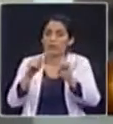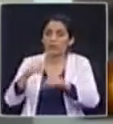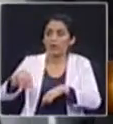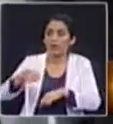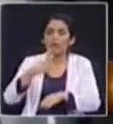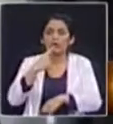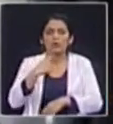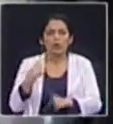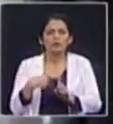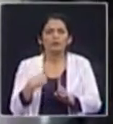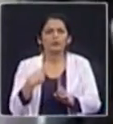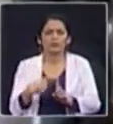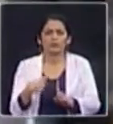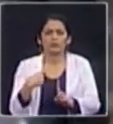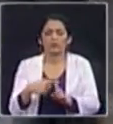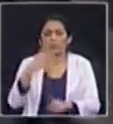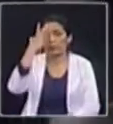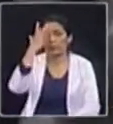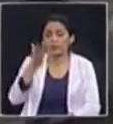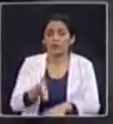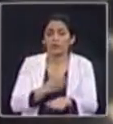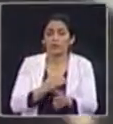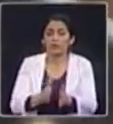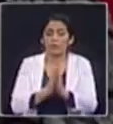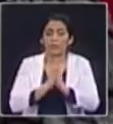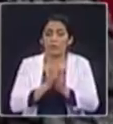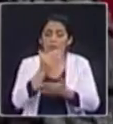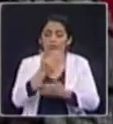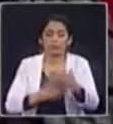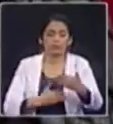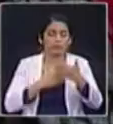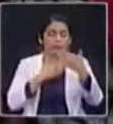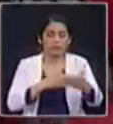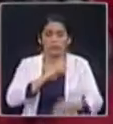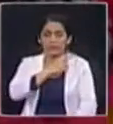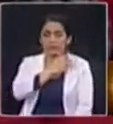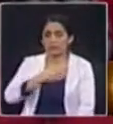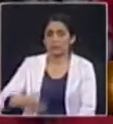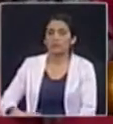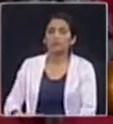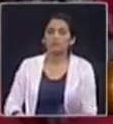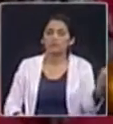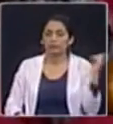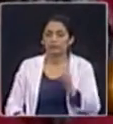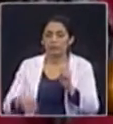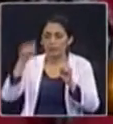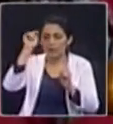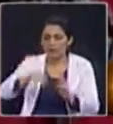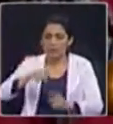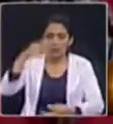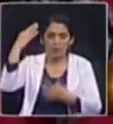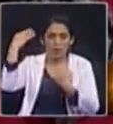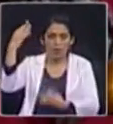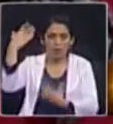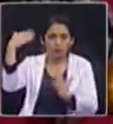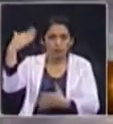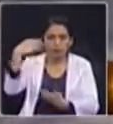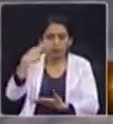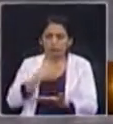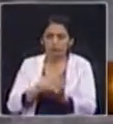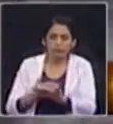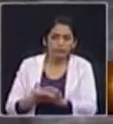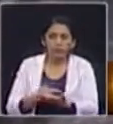cómo progresaría el pedido de juicio político que impulsan contra el vicepresidente de la República, quien